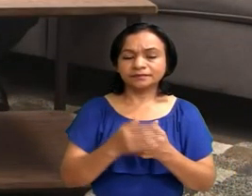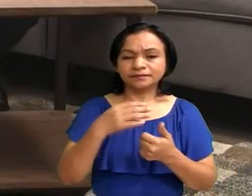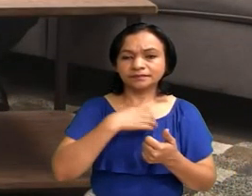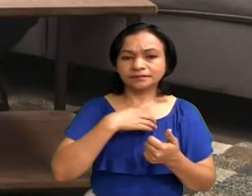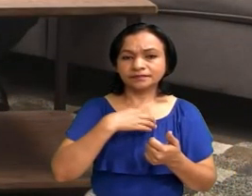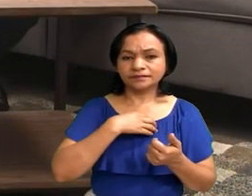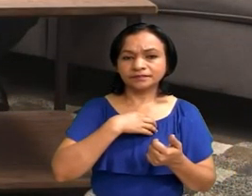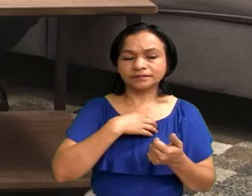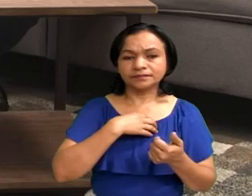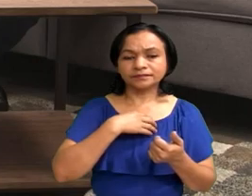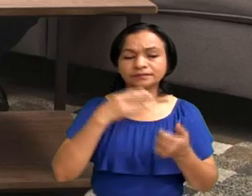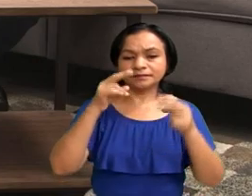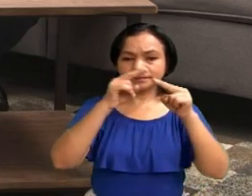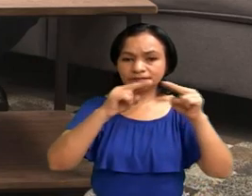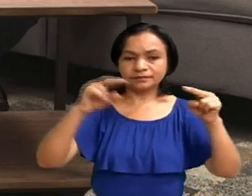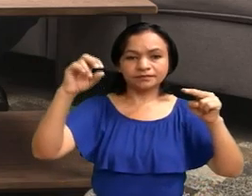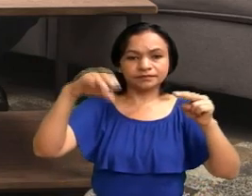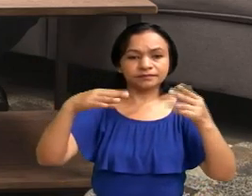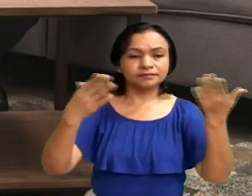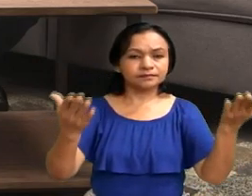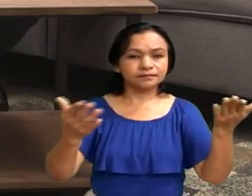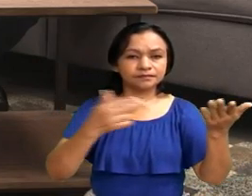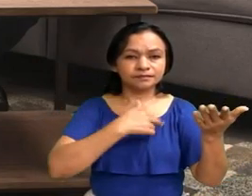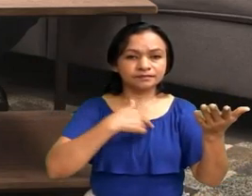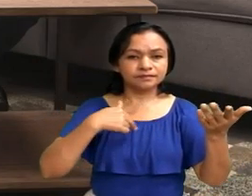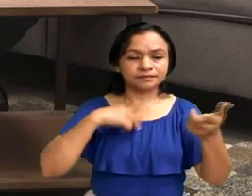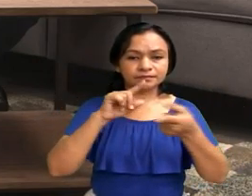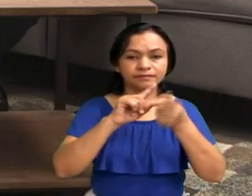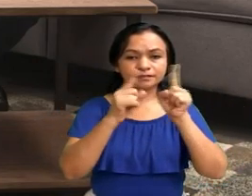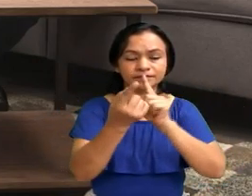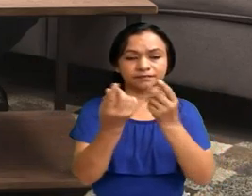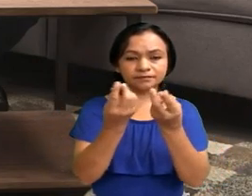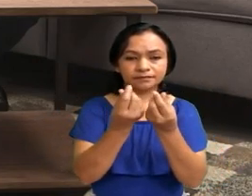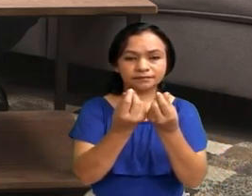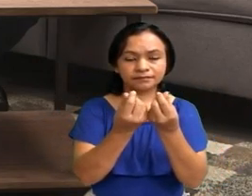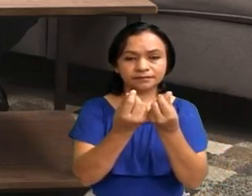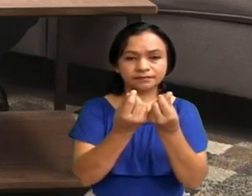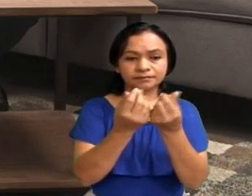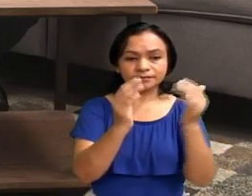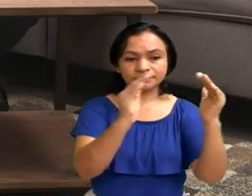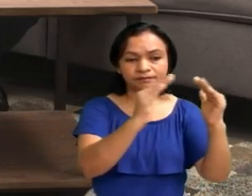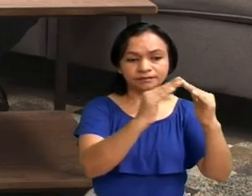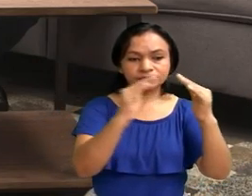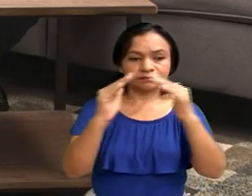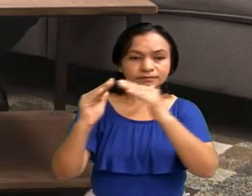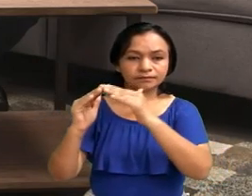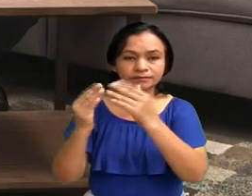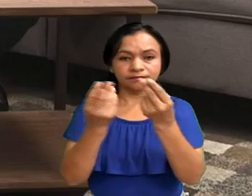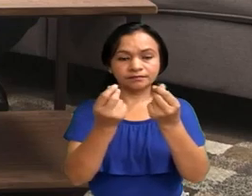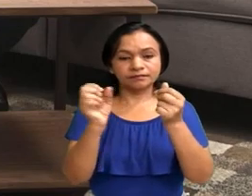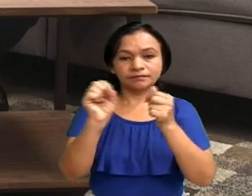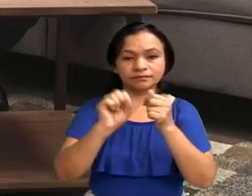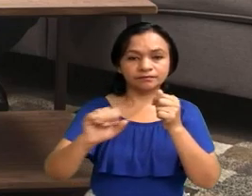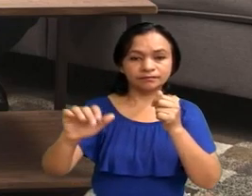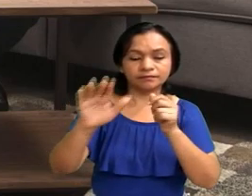de del acceso a energía eléctrica, porque también transforman la economía domiciliar y también la economía social de cada departamento